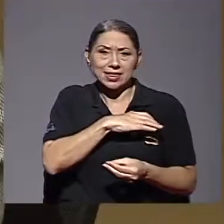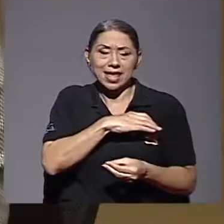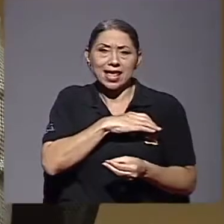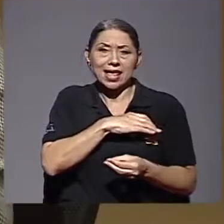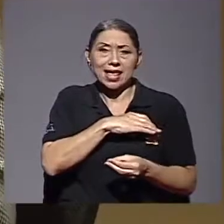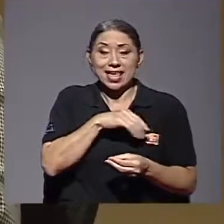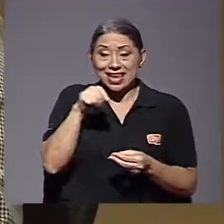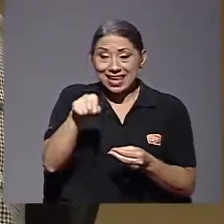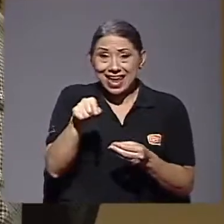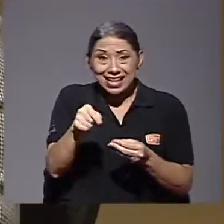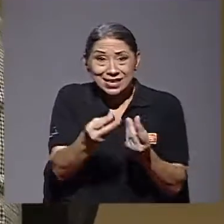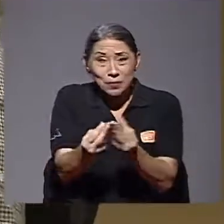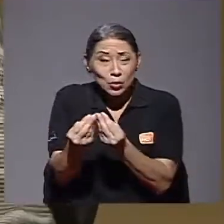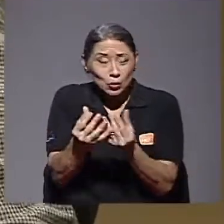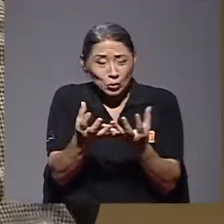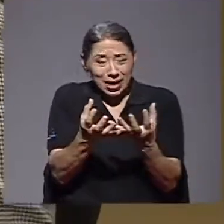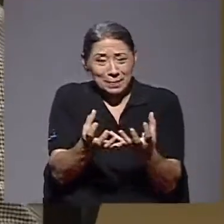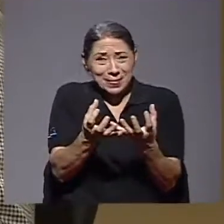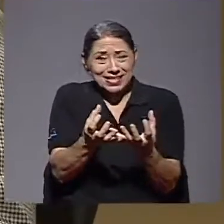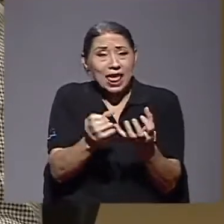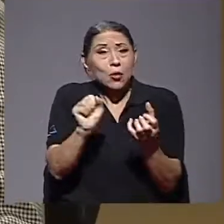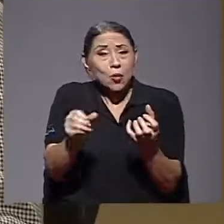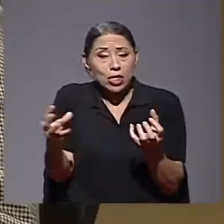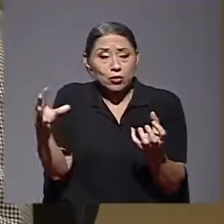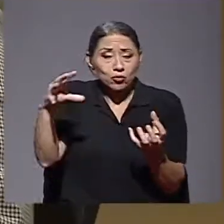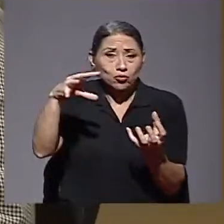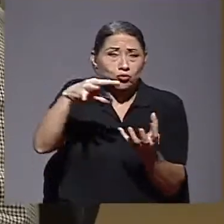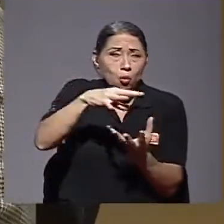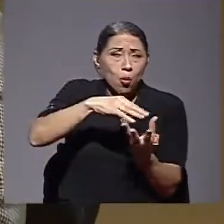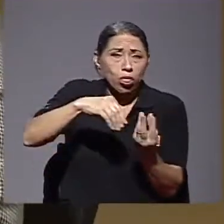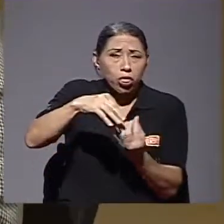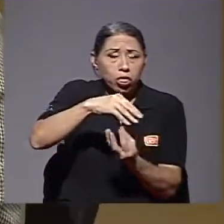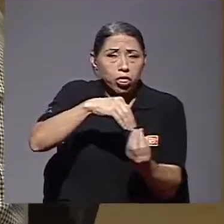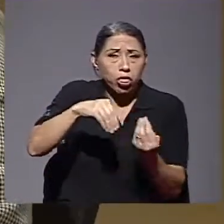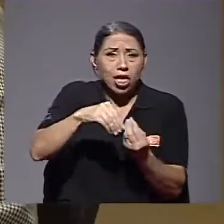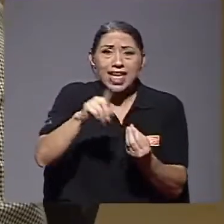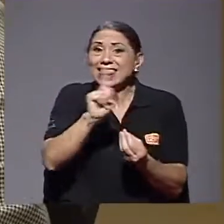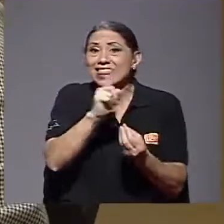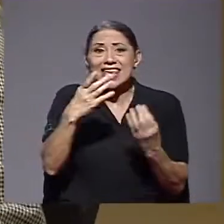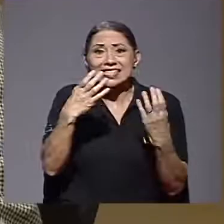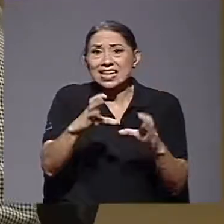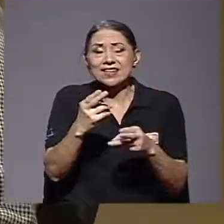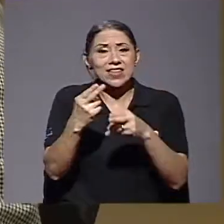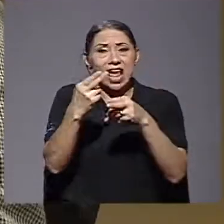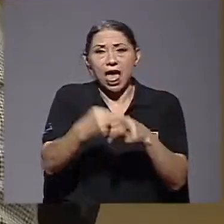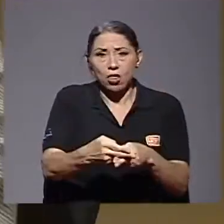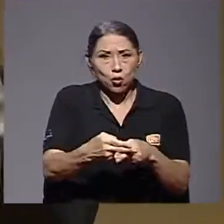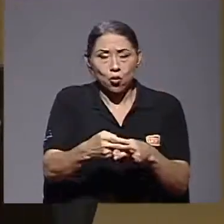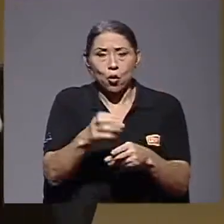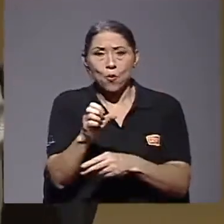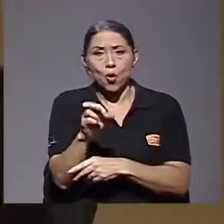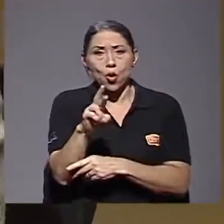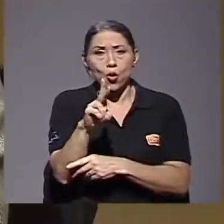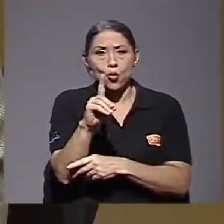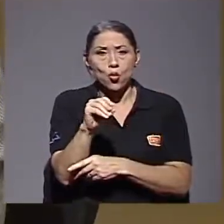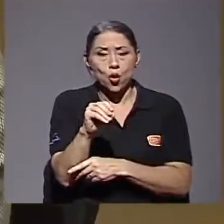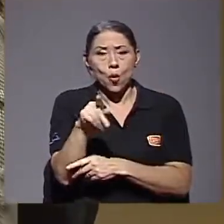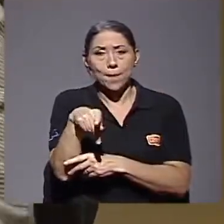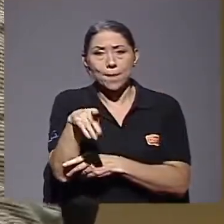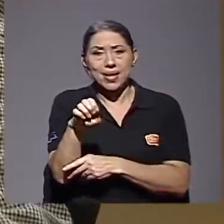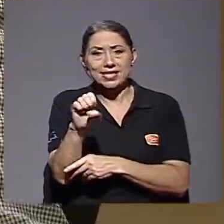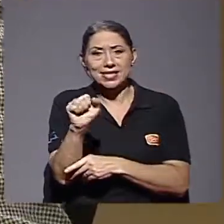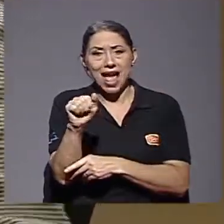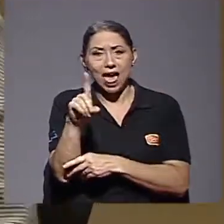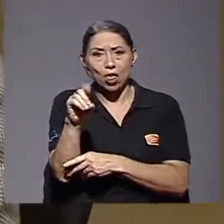diluir ese producto tan pesado que ya ni está clasificado como crudo pesado. Entonces, se debe mezclar para